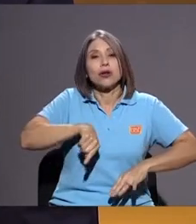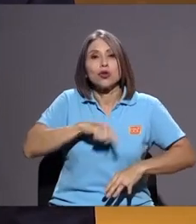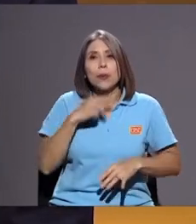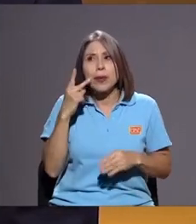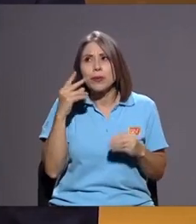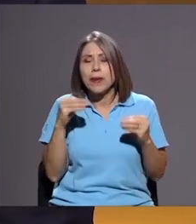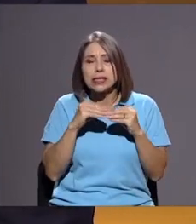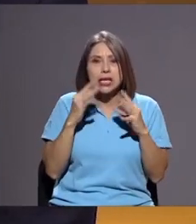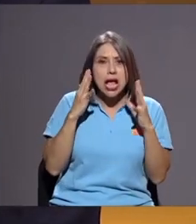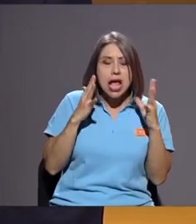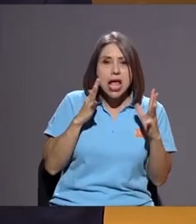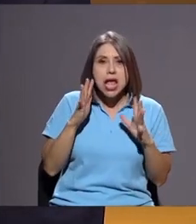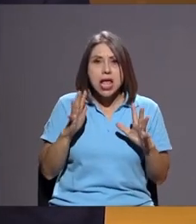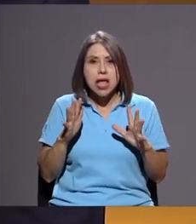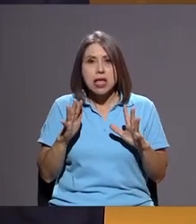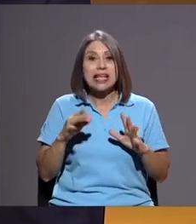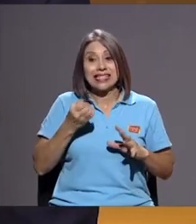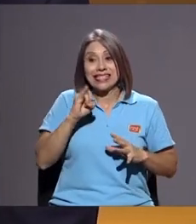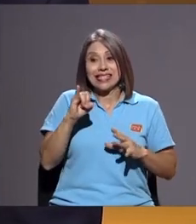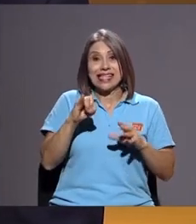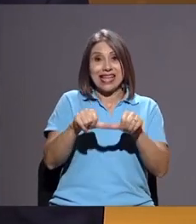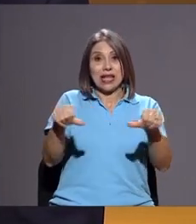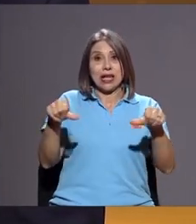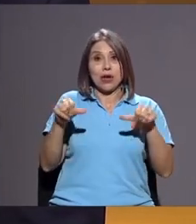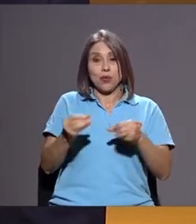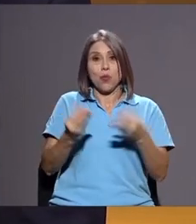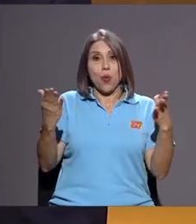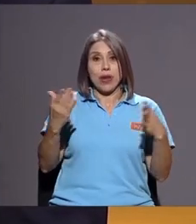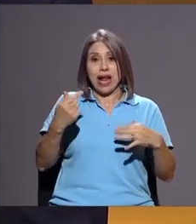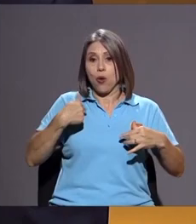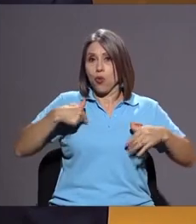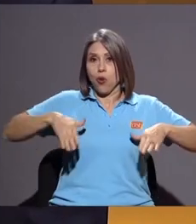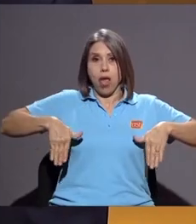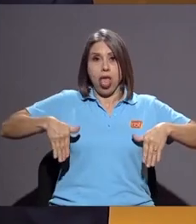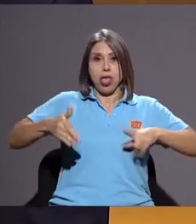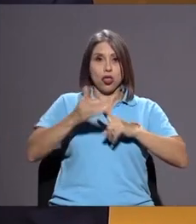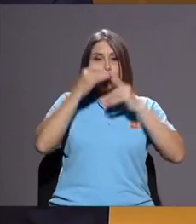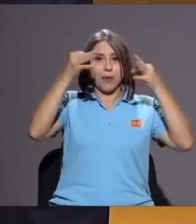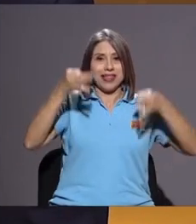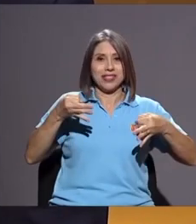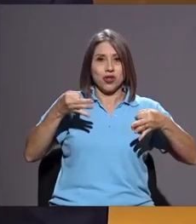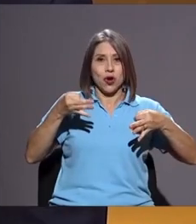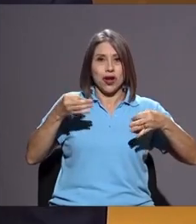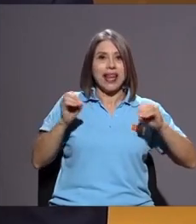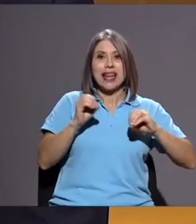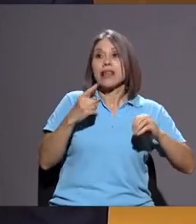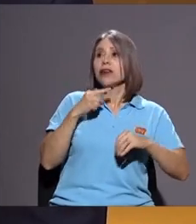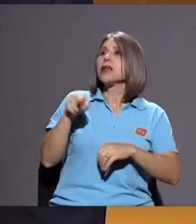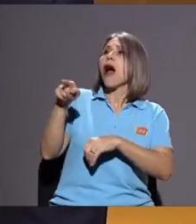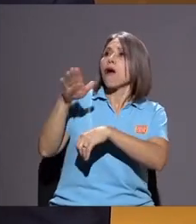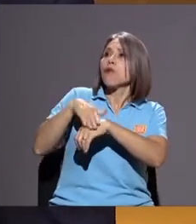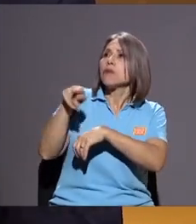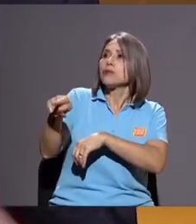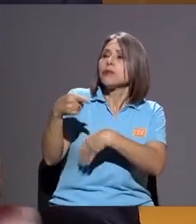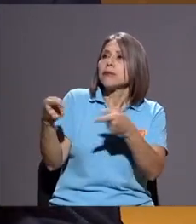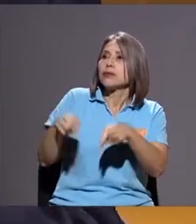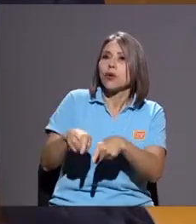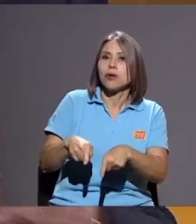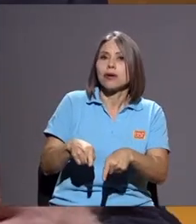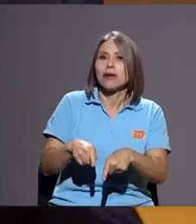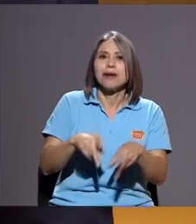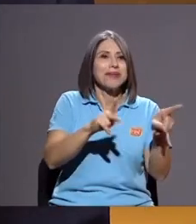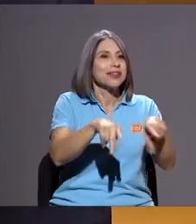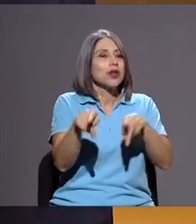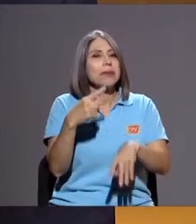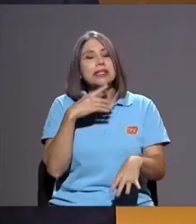del cuando uno no toma una decisión en el sector público nadie le va a decir por usted pasó eso simplemente va a decir qué barbaridad